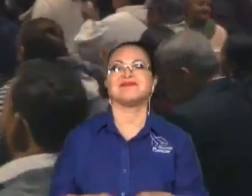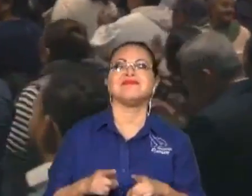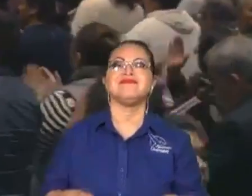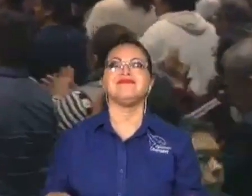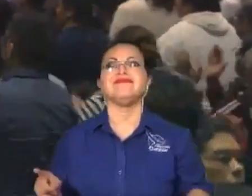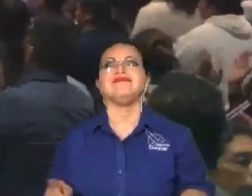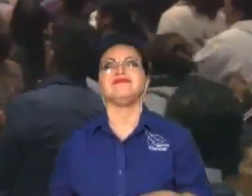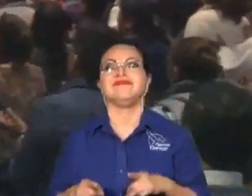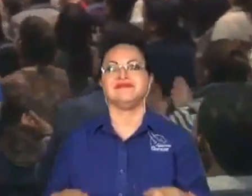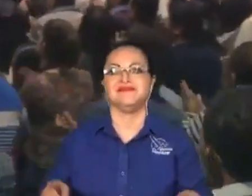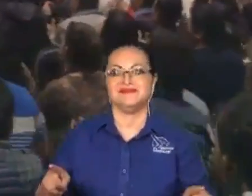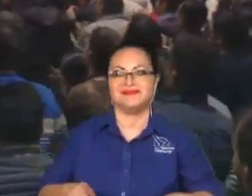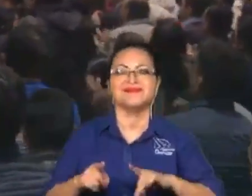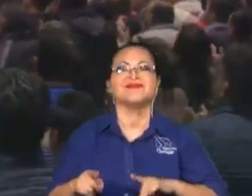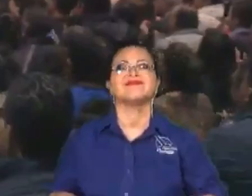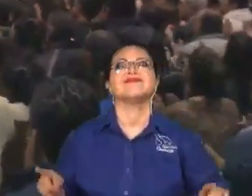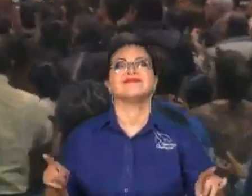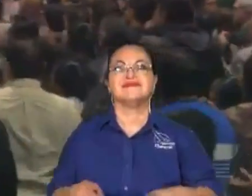¡Sí, Señor!